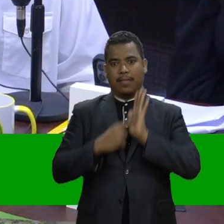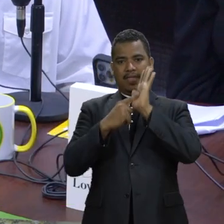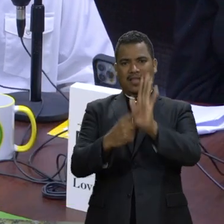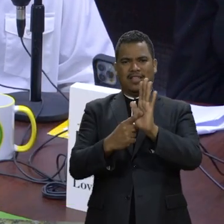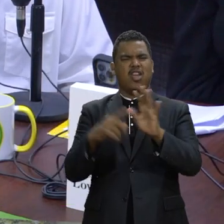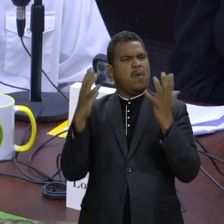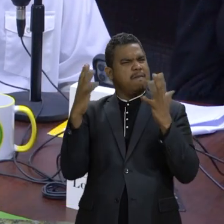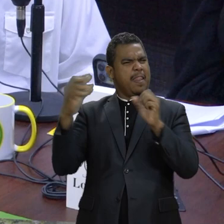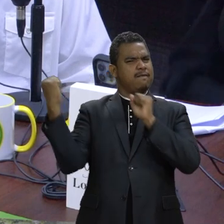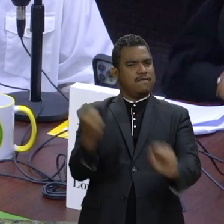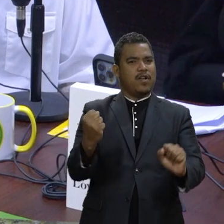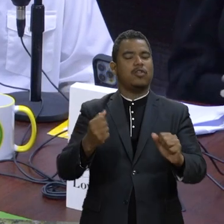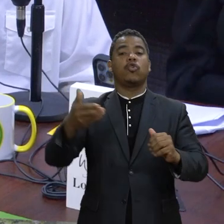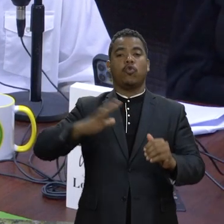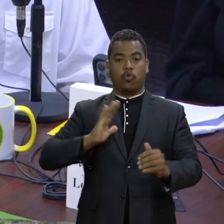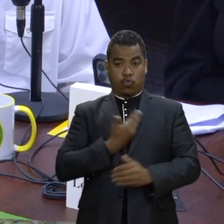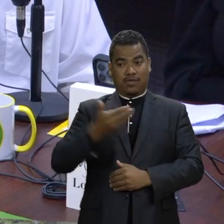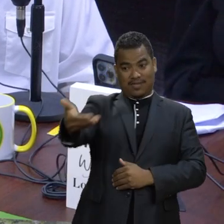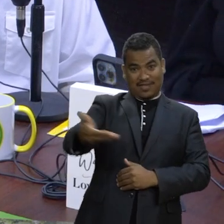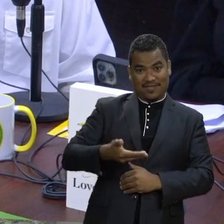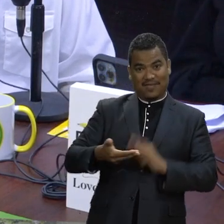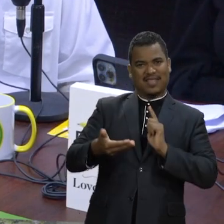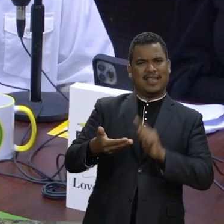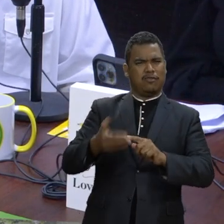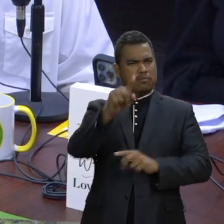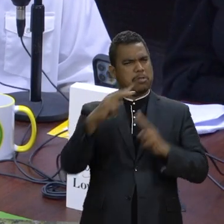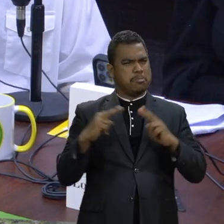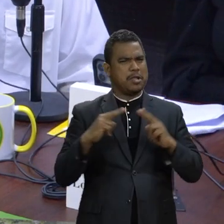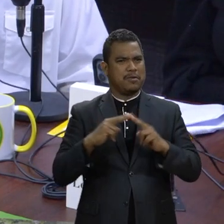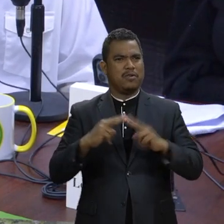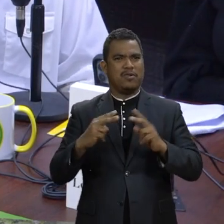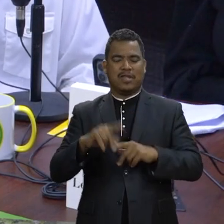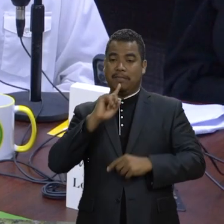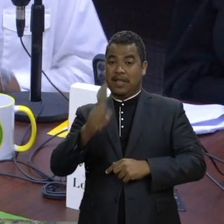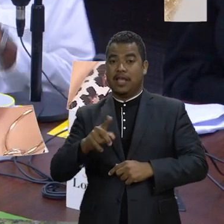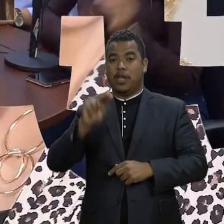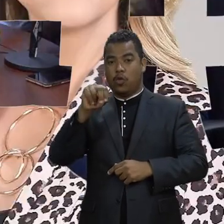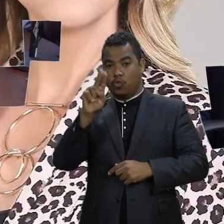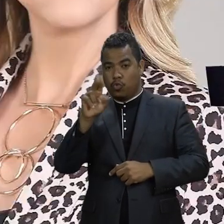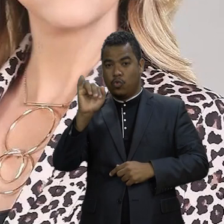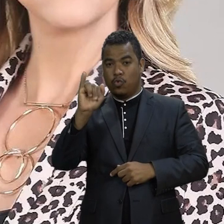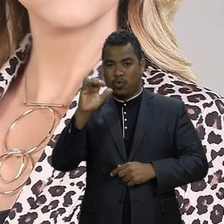quiero un aplauso fuerte para nuestra invitada, que esperemos que podamos aprender mucho de ella, la inigualable Nuria